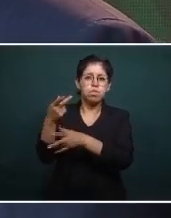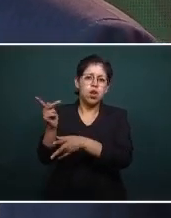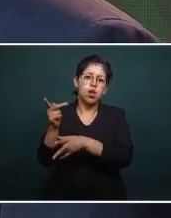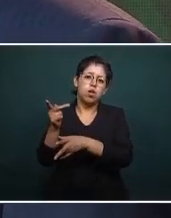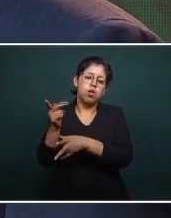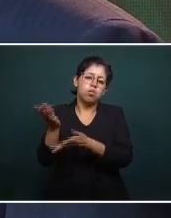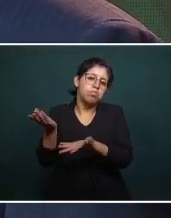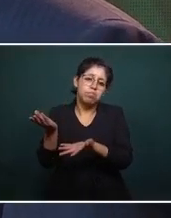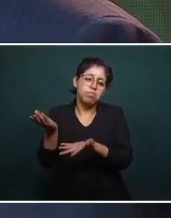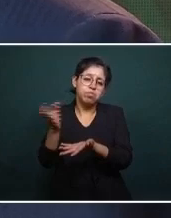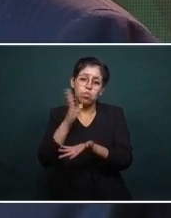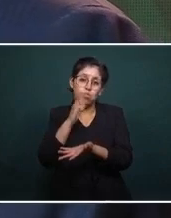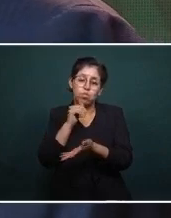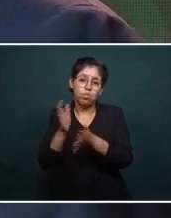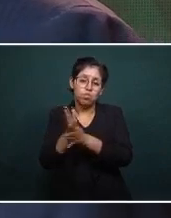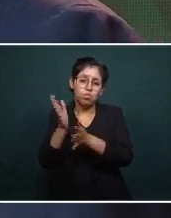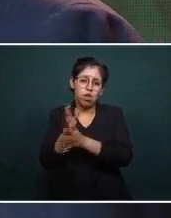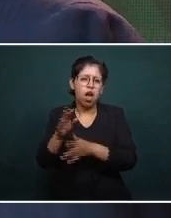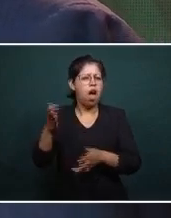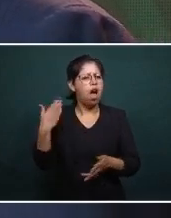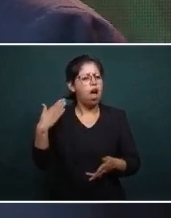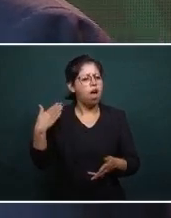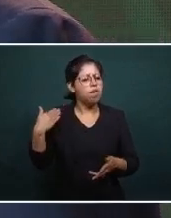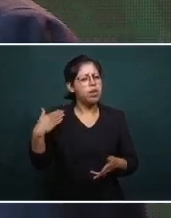iniciarse. Acabo de estar